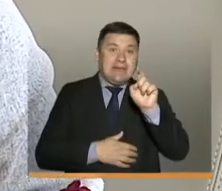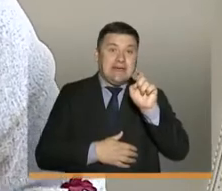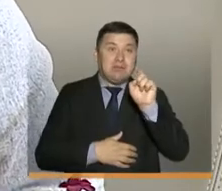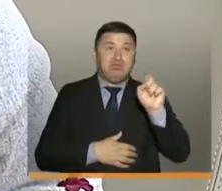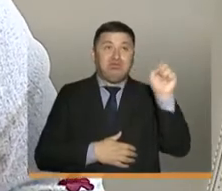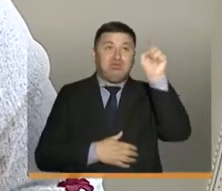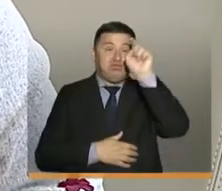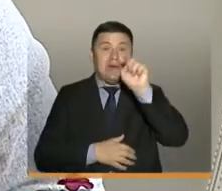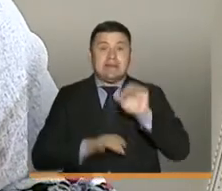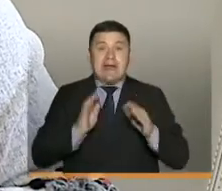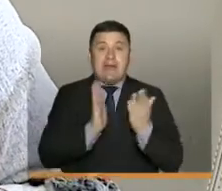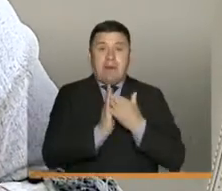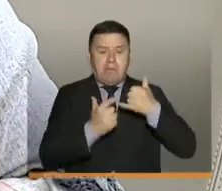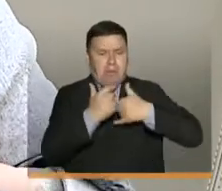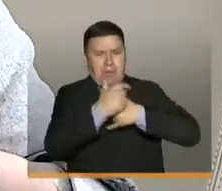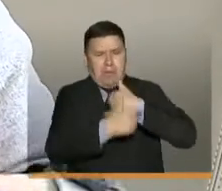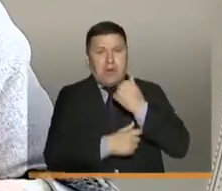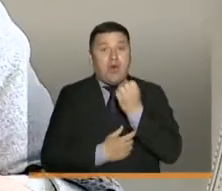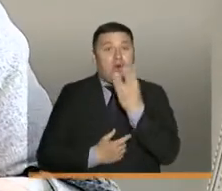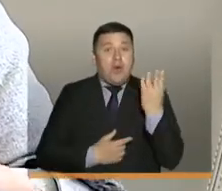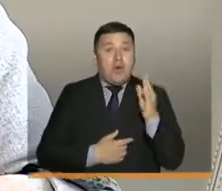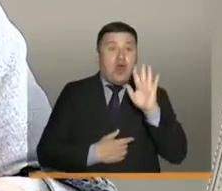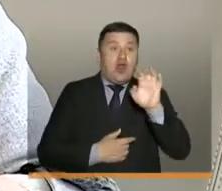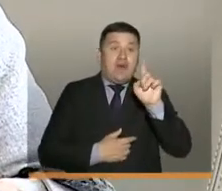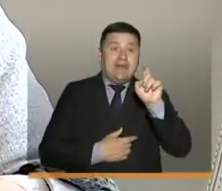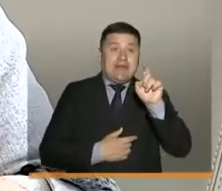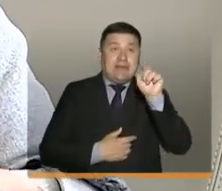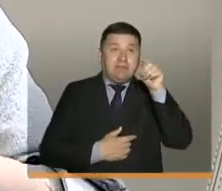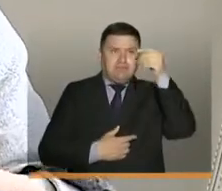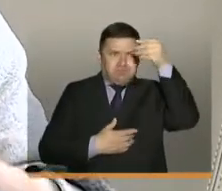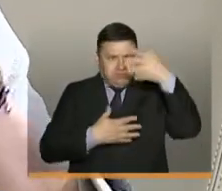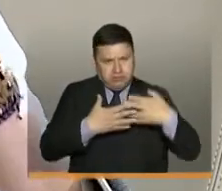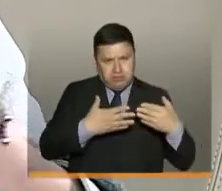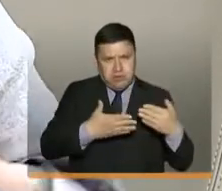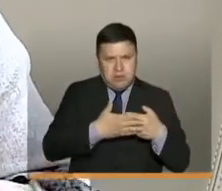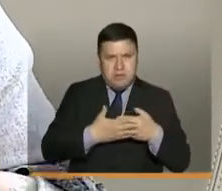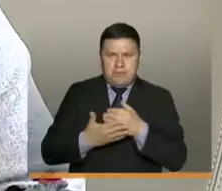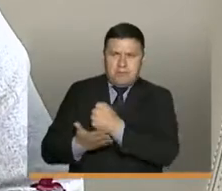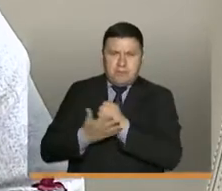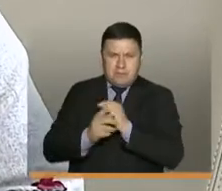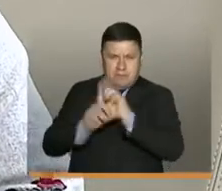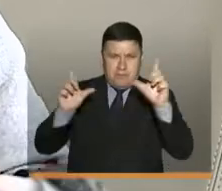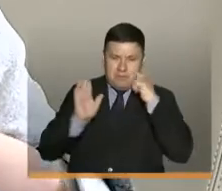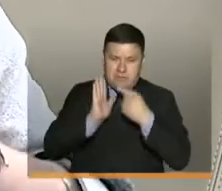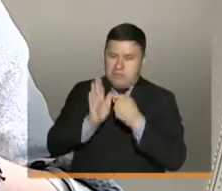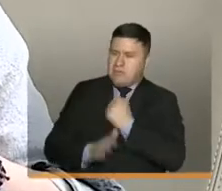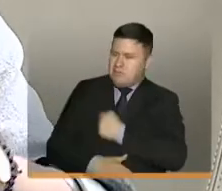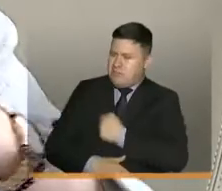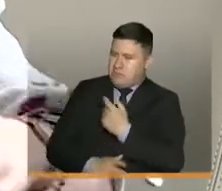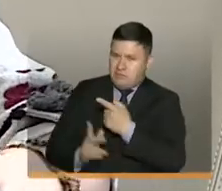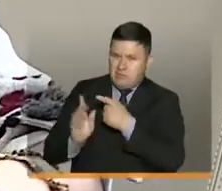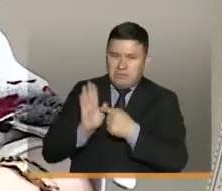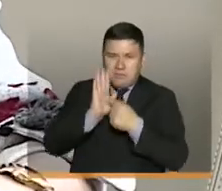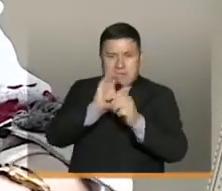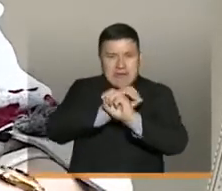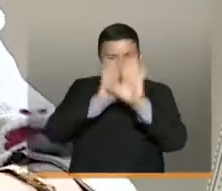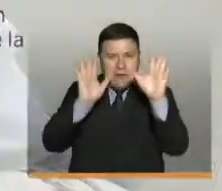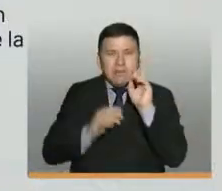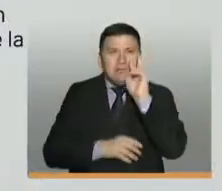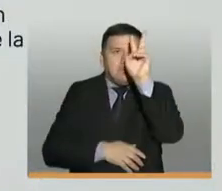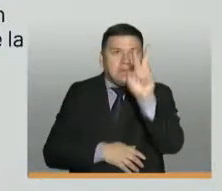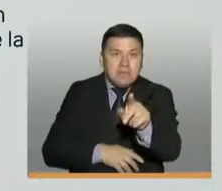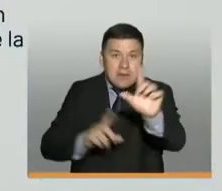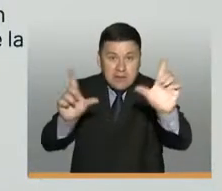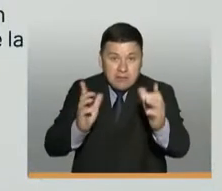certificadas, y sobre eso los primeros números, y pido a quienes están en la unidad móvil nos ayuden con la proyección de la infografía, que le deja ver a